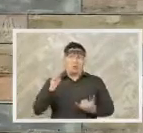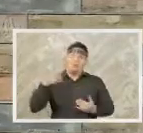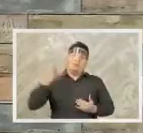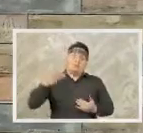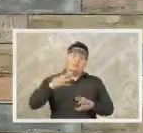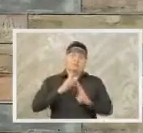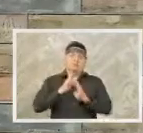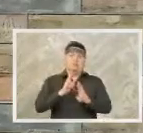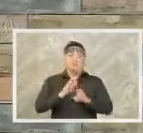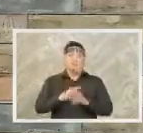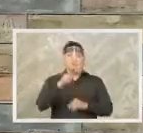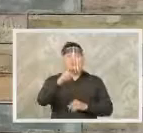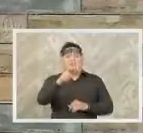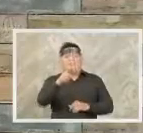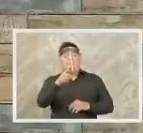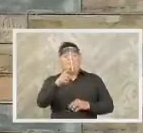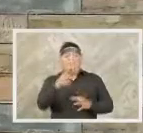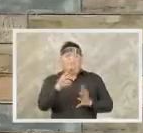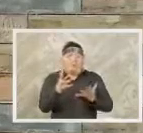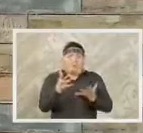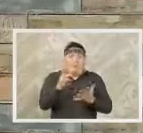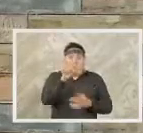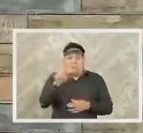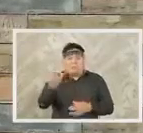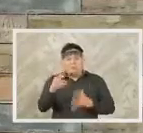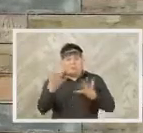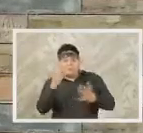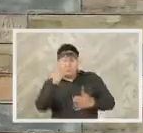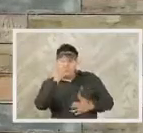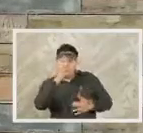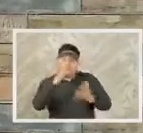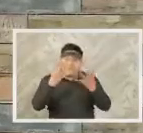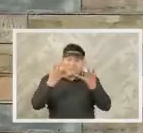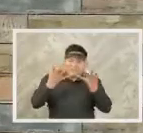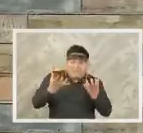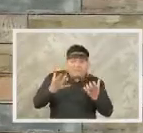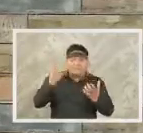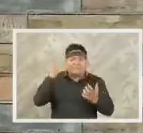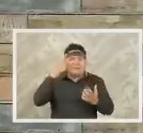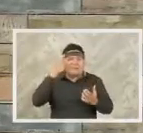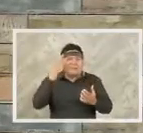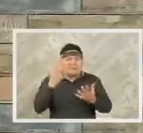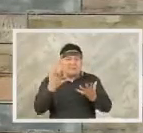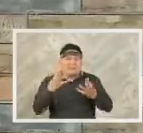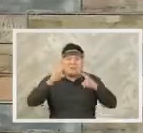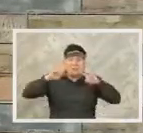dudas o inquietudes o me dice, Jamie, quiero saber un poco más, pues anote lápiz y papel o de una vez con su celular,